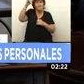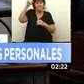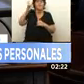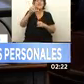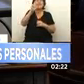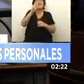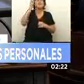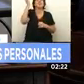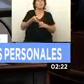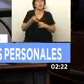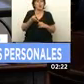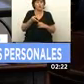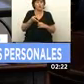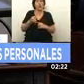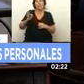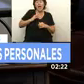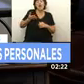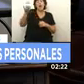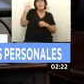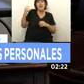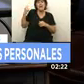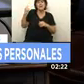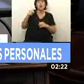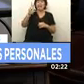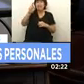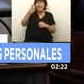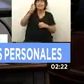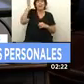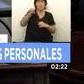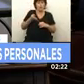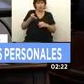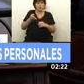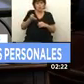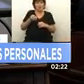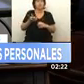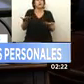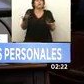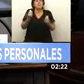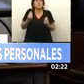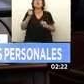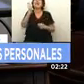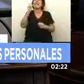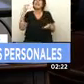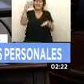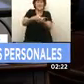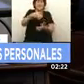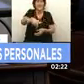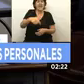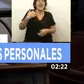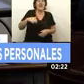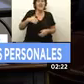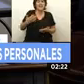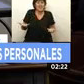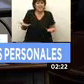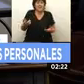del 30% el año pasado eran del 30% alegremente quién va a venir a invertir a Argentina se